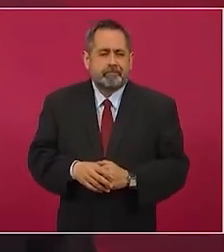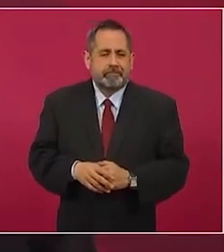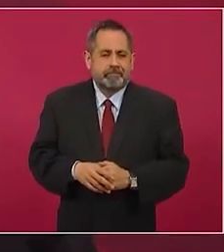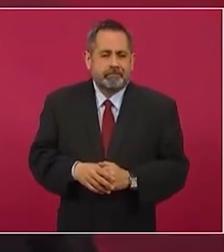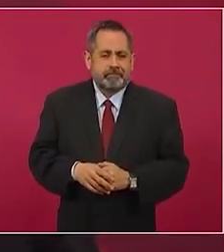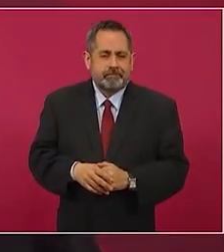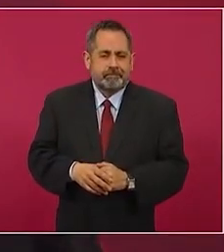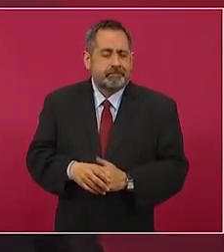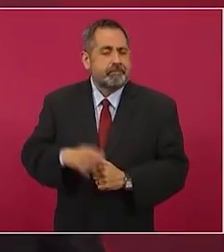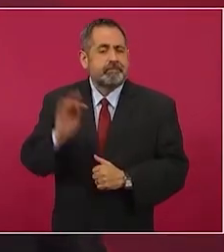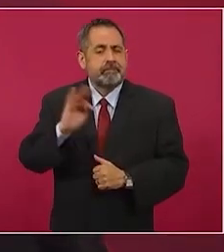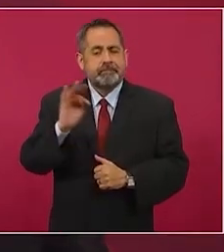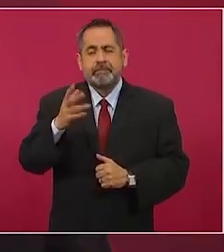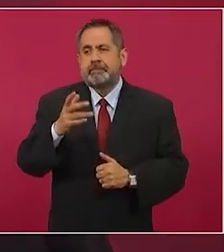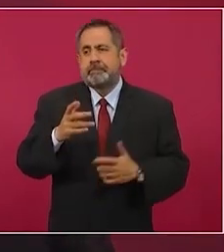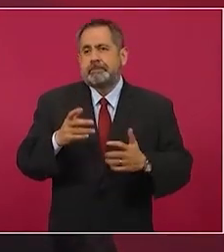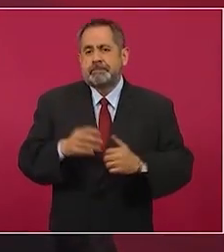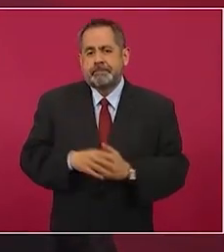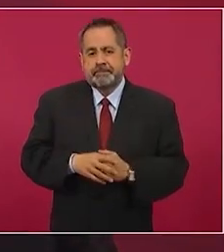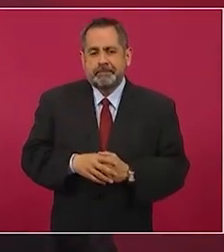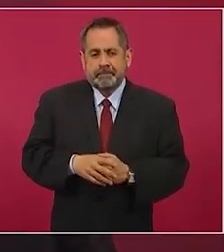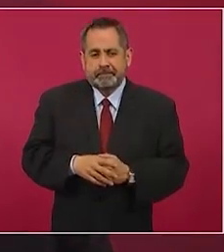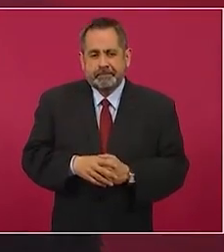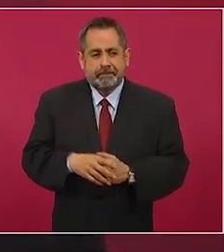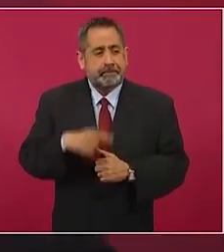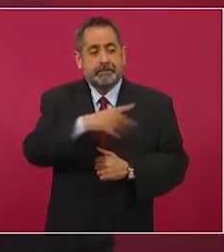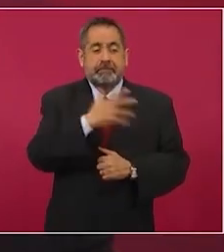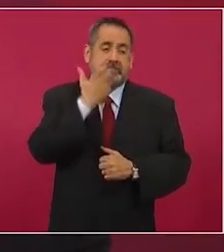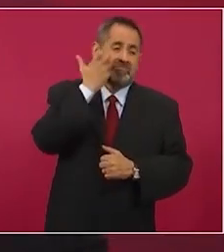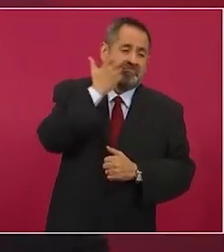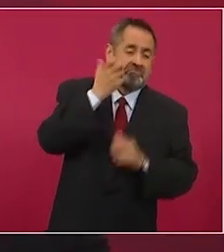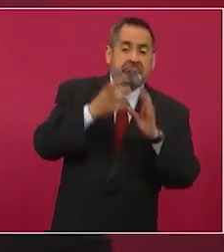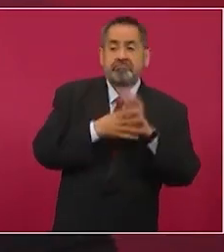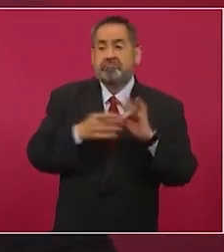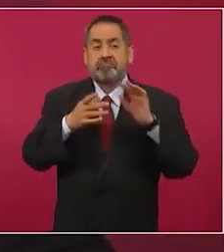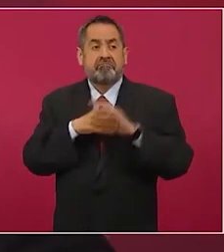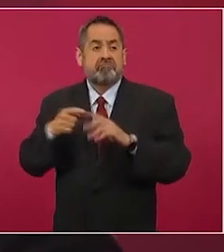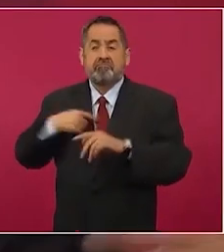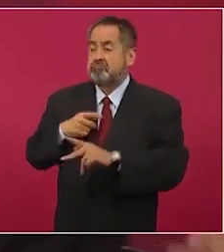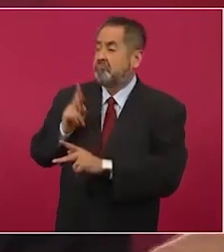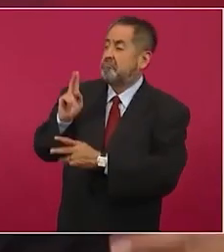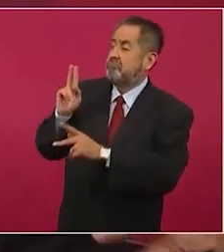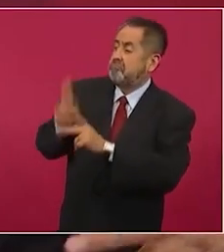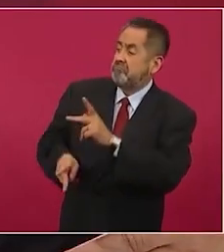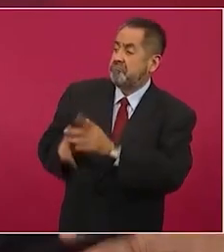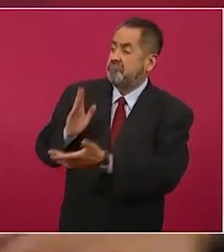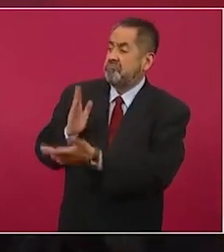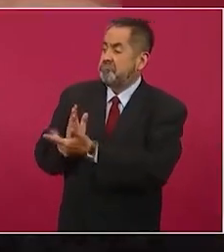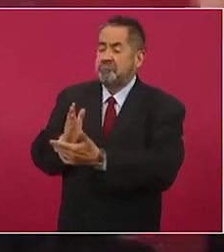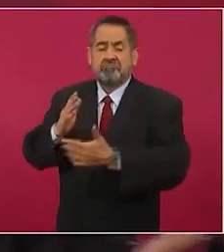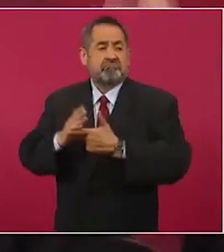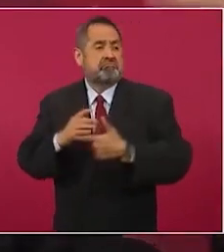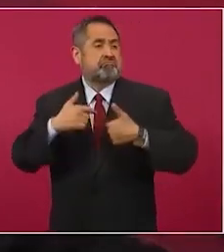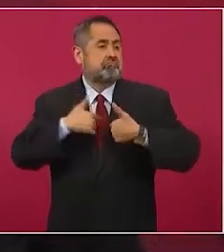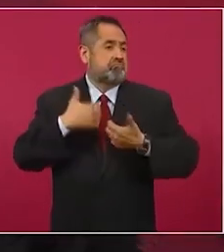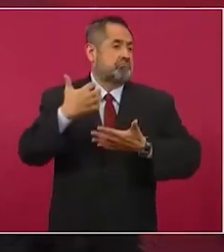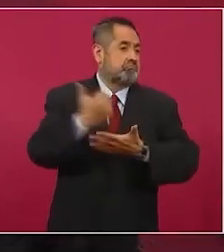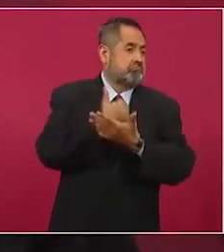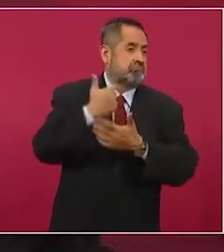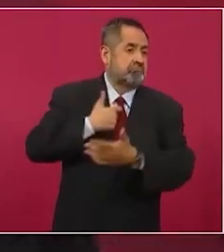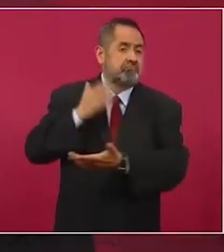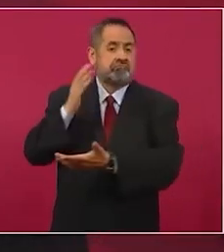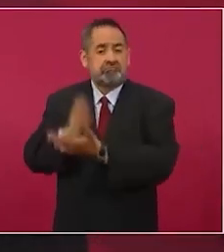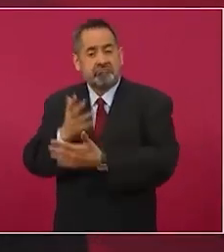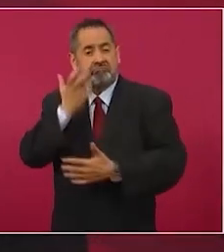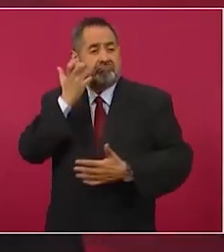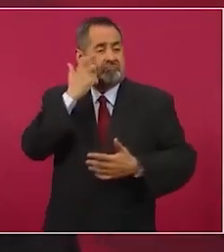la usen de bandera política, ¿no? O sea, que digan, si yo gano voy a detener el